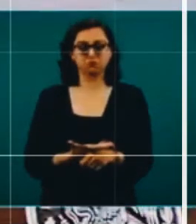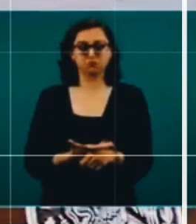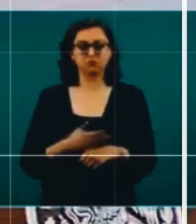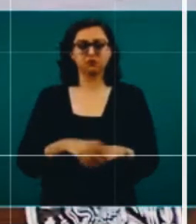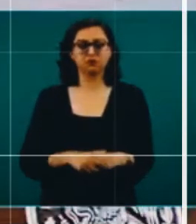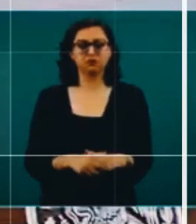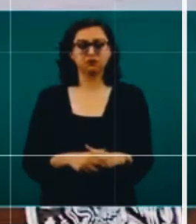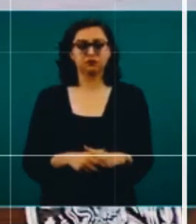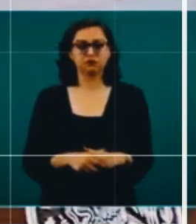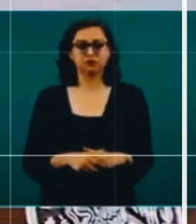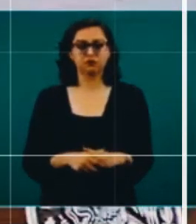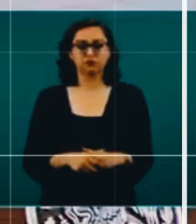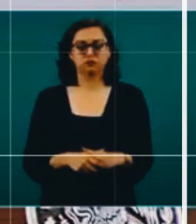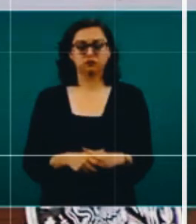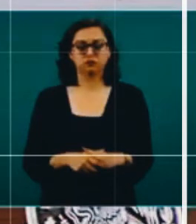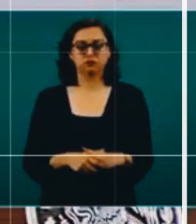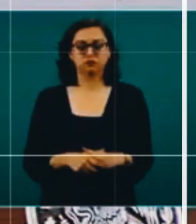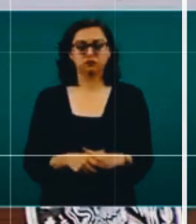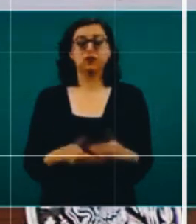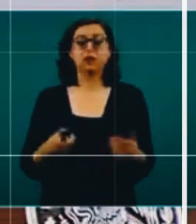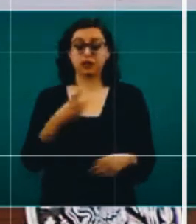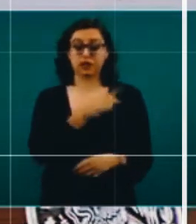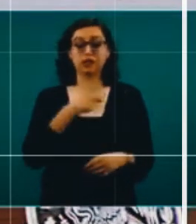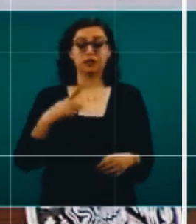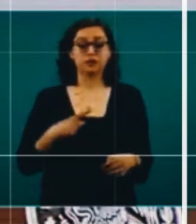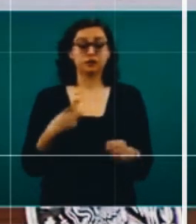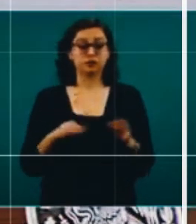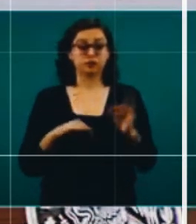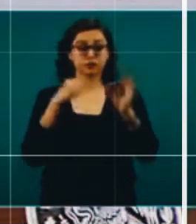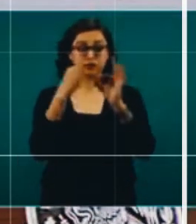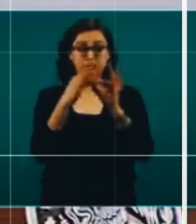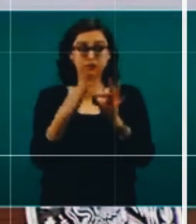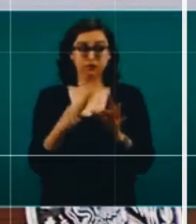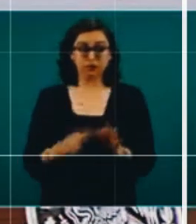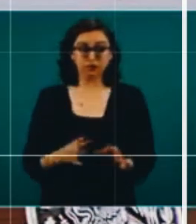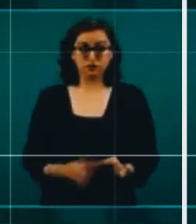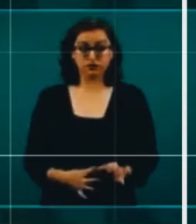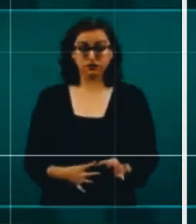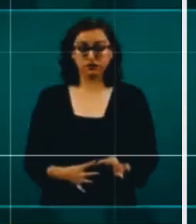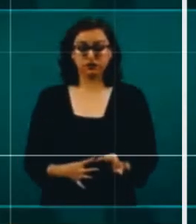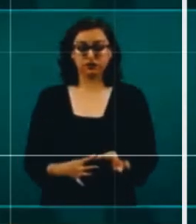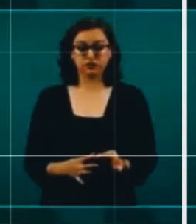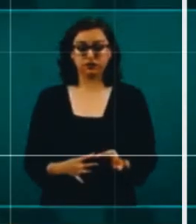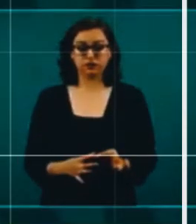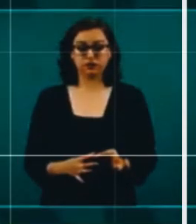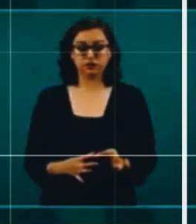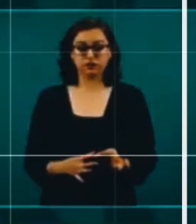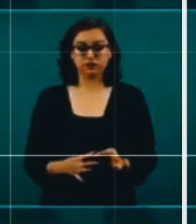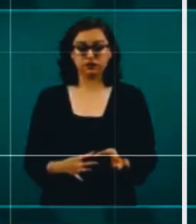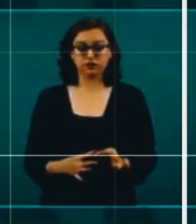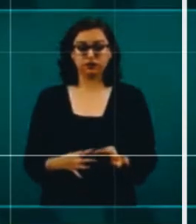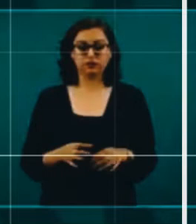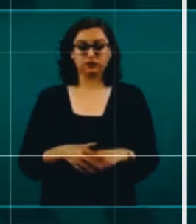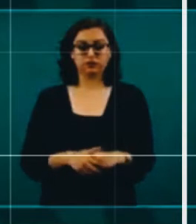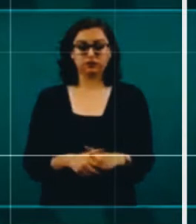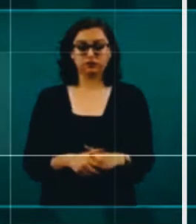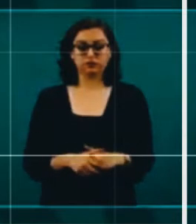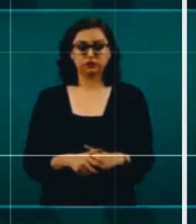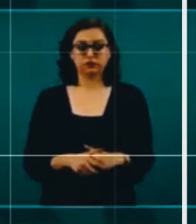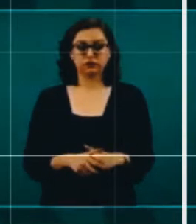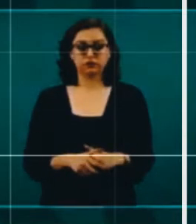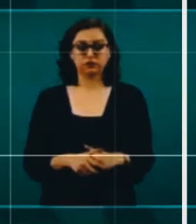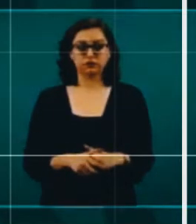Entonces, tenemos que cumplir con eso, y se está haciendo. En